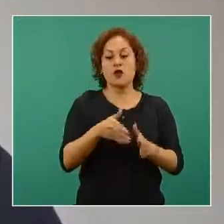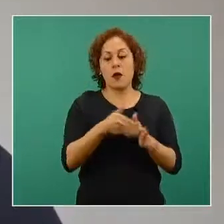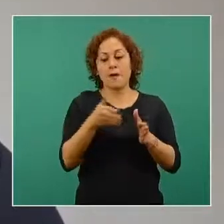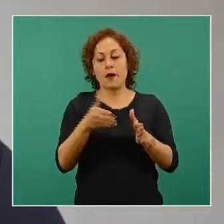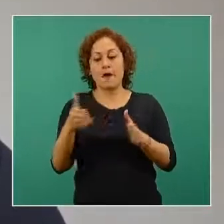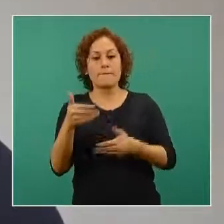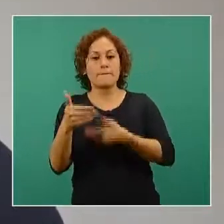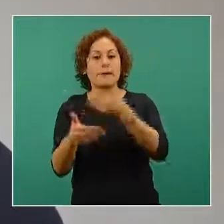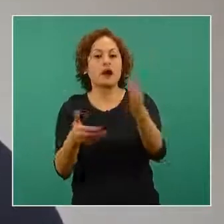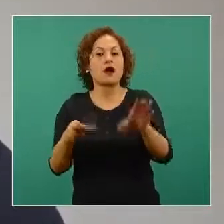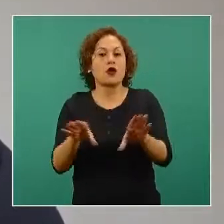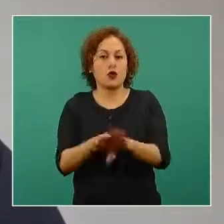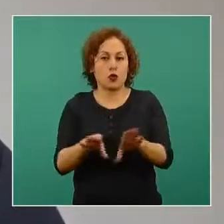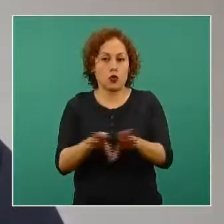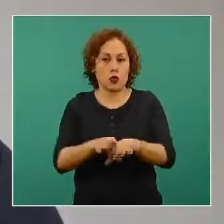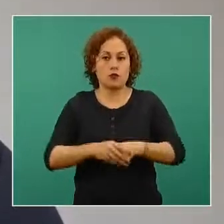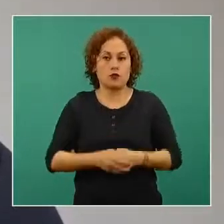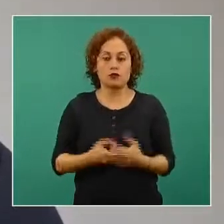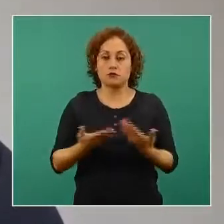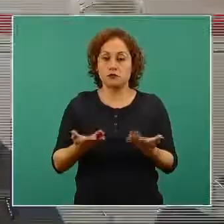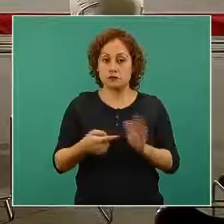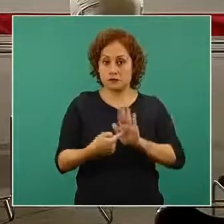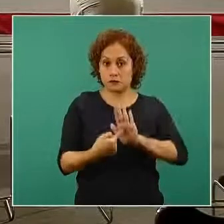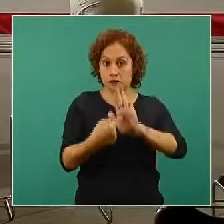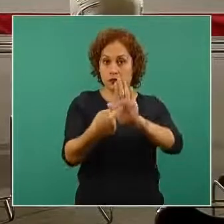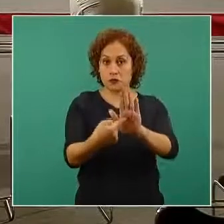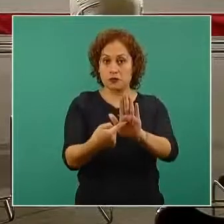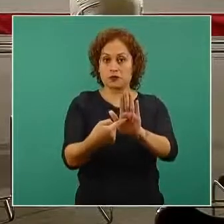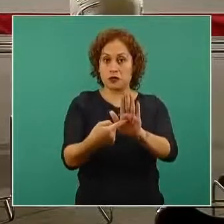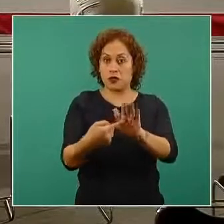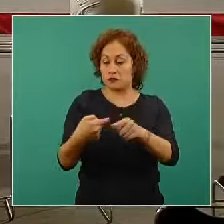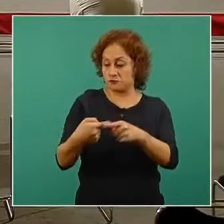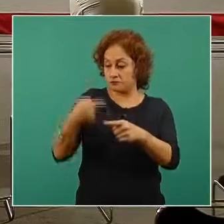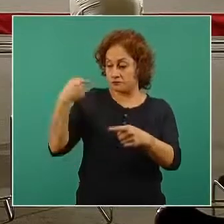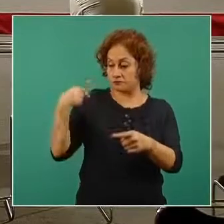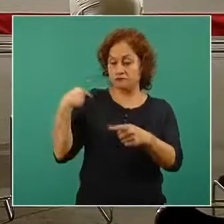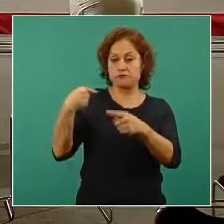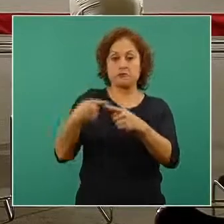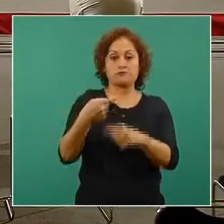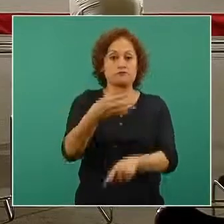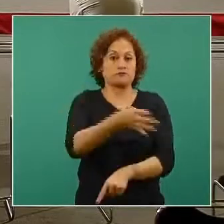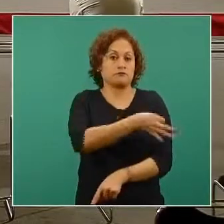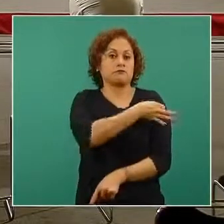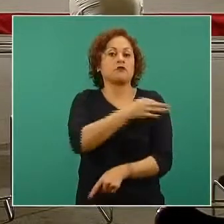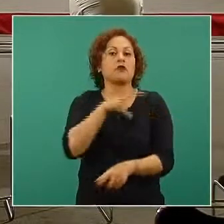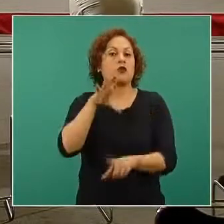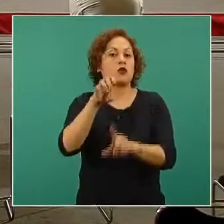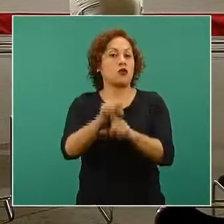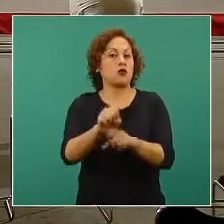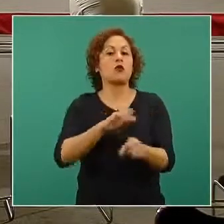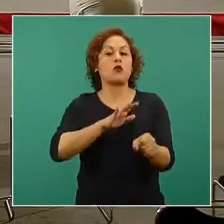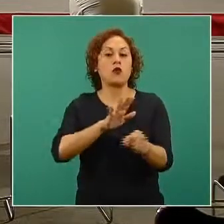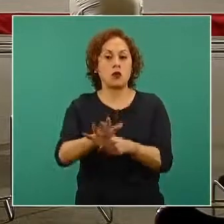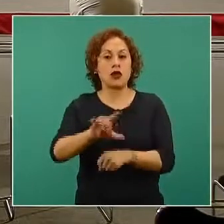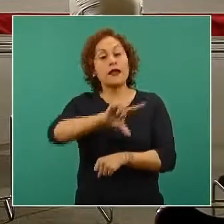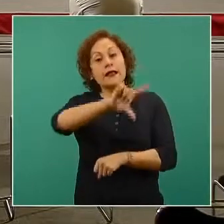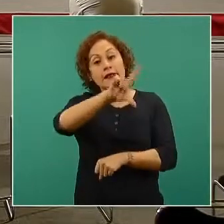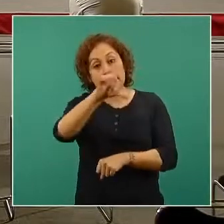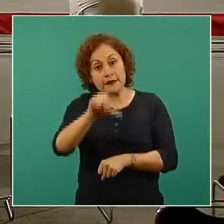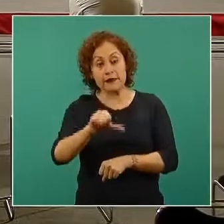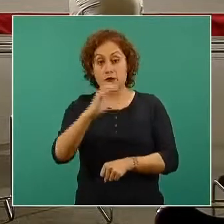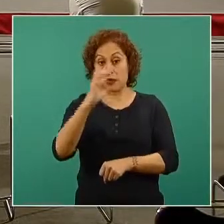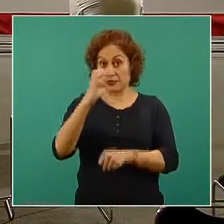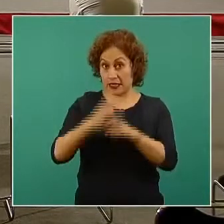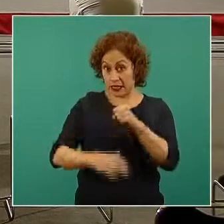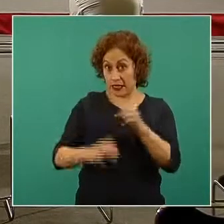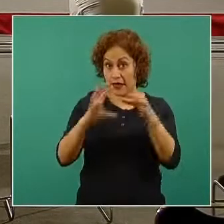sido, obviamente, los alcances que hasta el momento hemos podido tener, y luego tendremos un espacio para poder interactuar con los